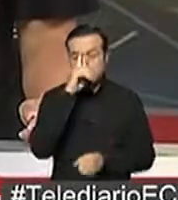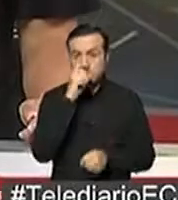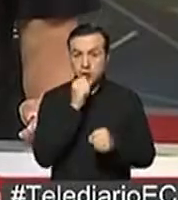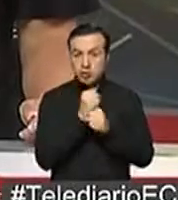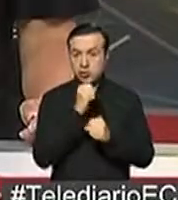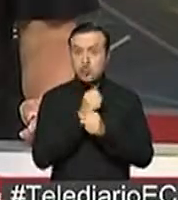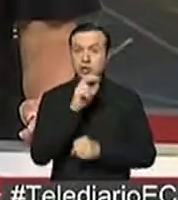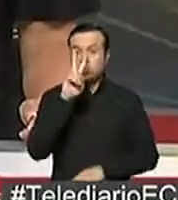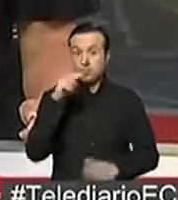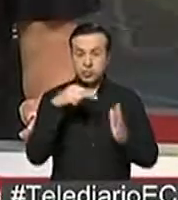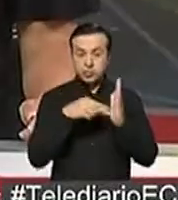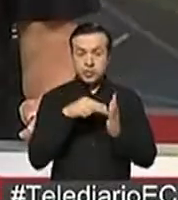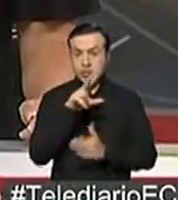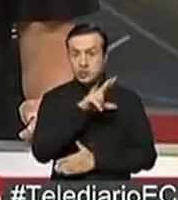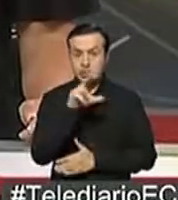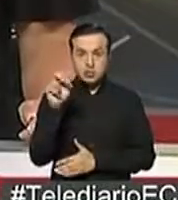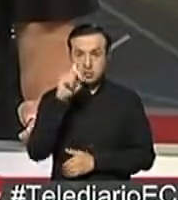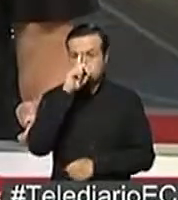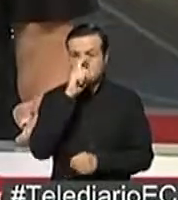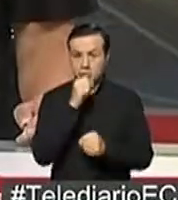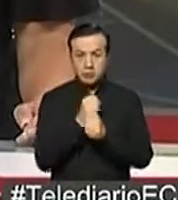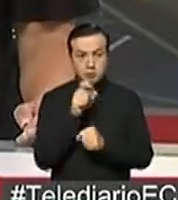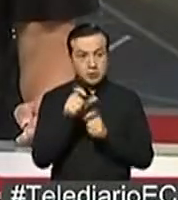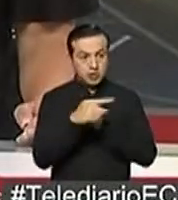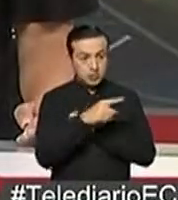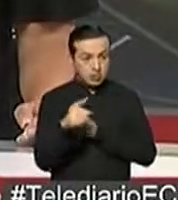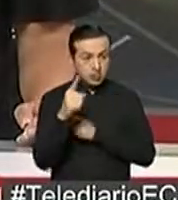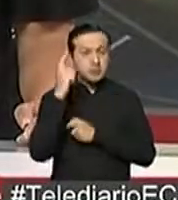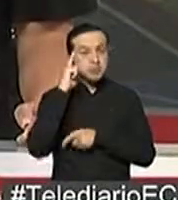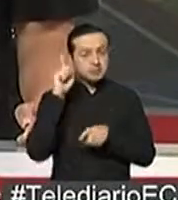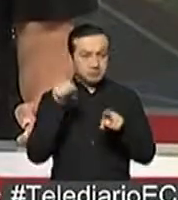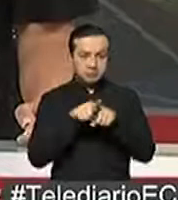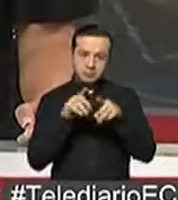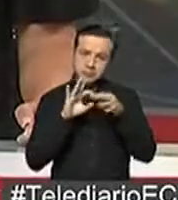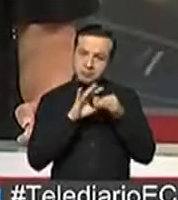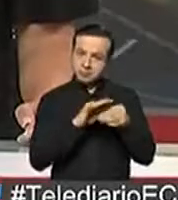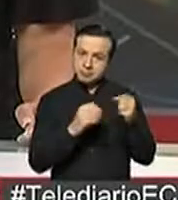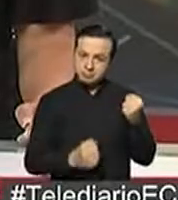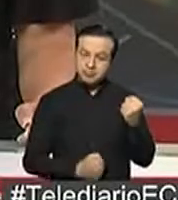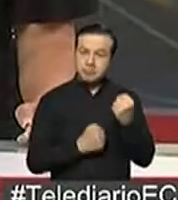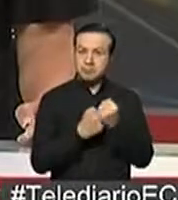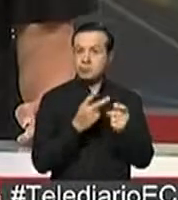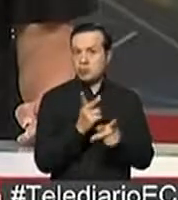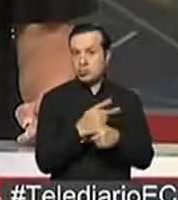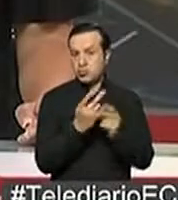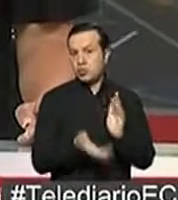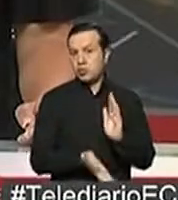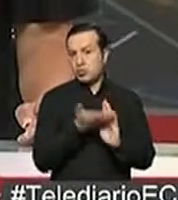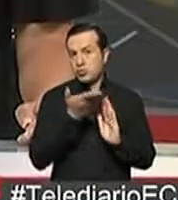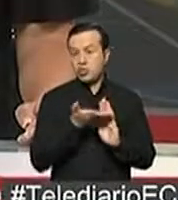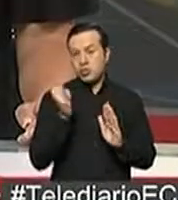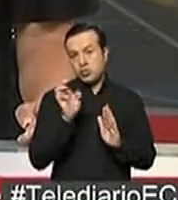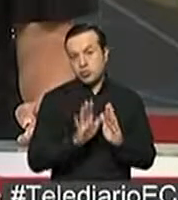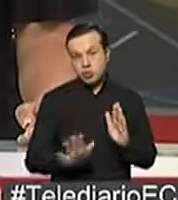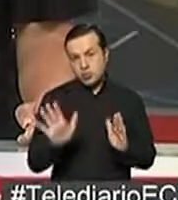ecuatorianos. El gobierno y los productores acordaron trabajar de la mano para consolidar la producción de cerveza artesanal en el